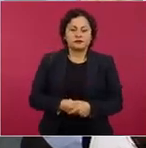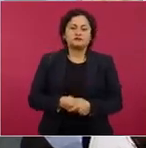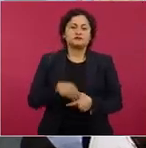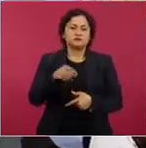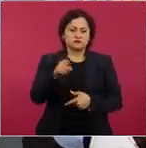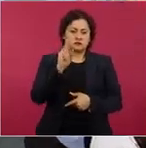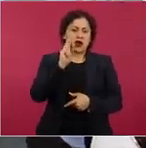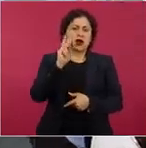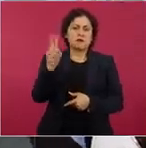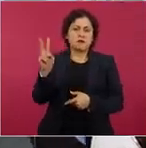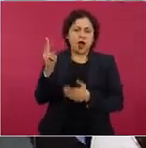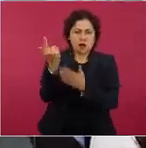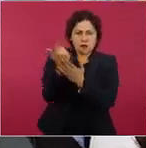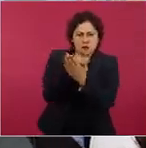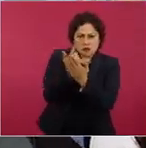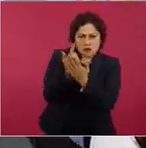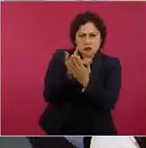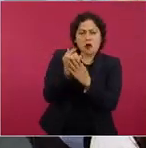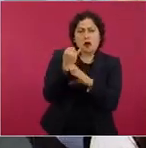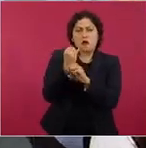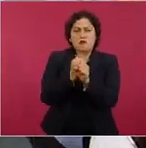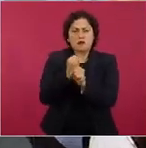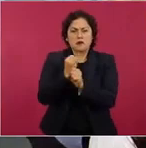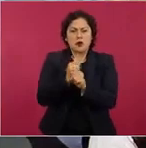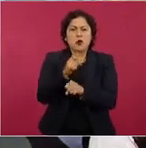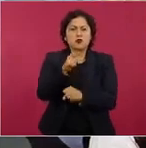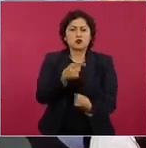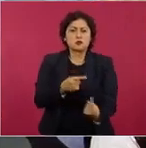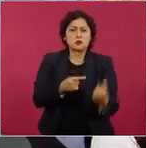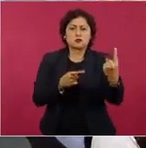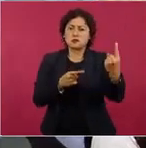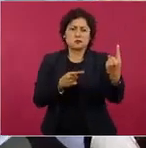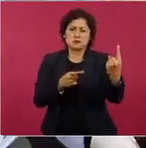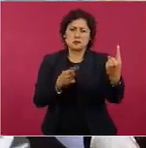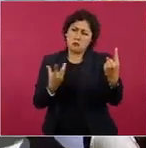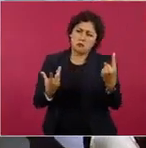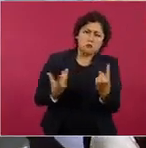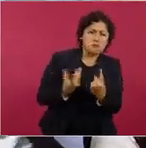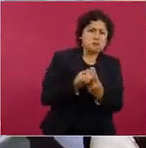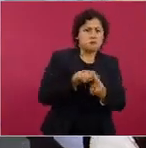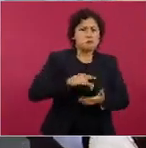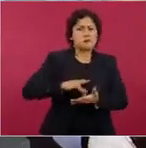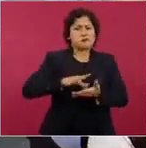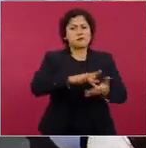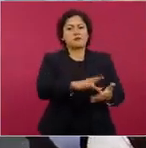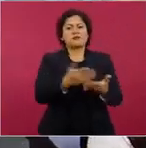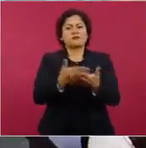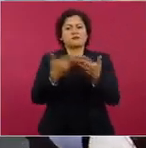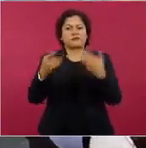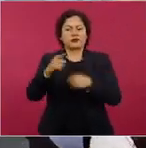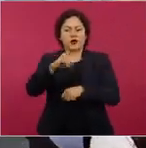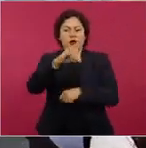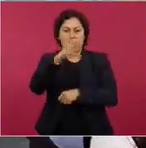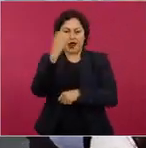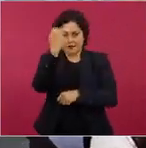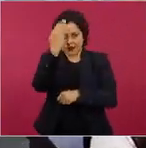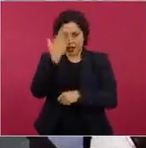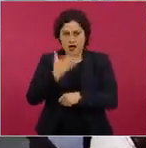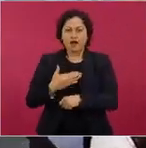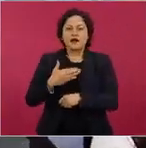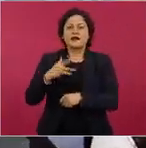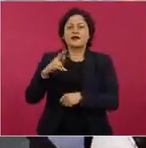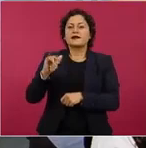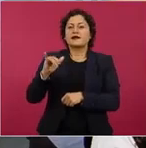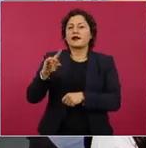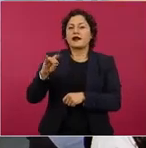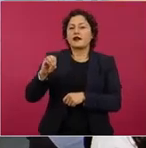encuestas, usted no está solo, presidente. Y ante la imagen de Ricardo Flores Magón, que en realidad